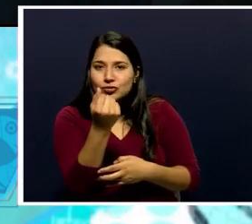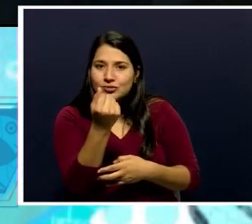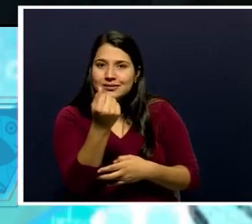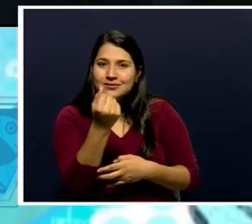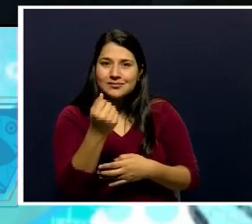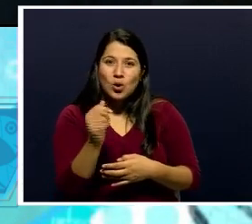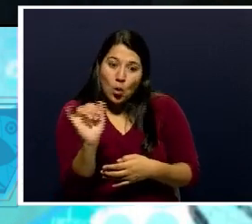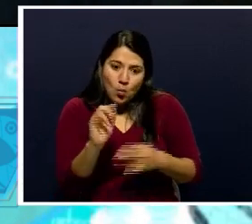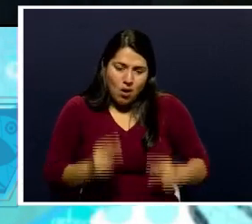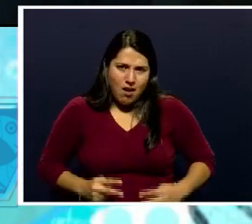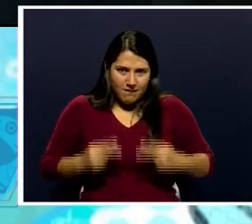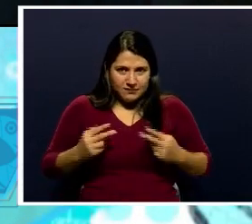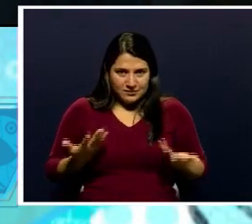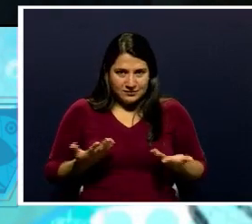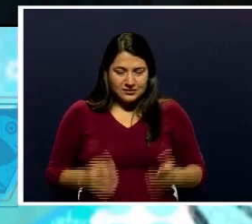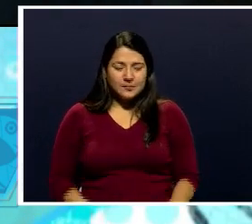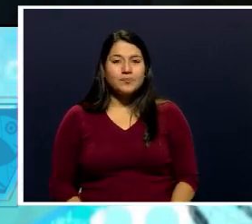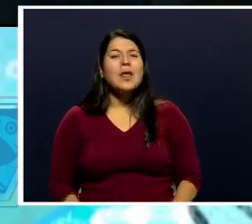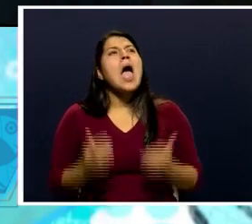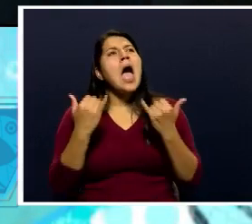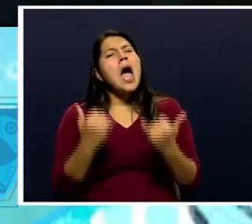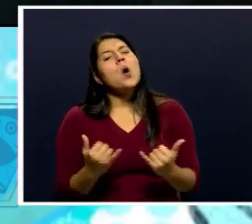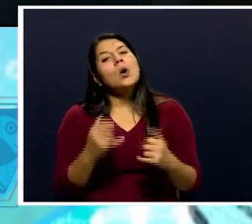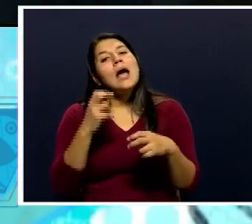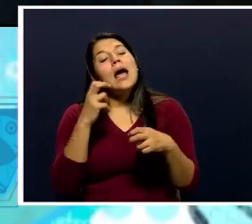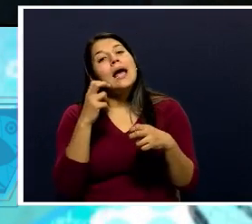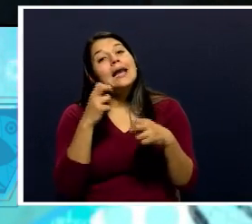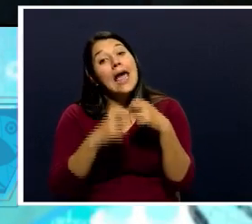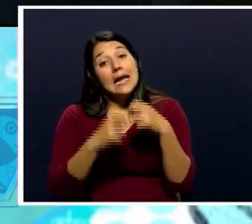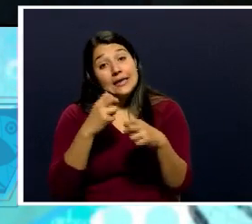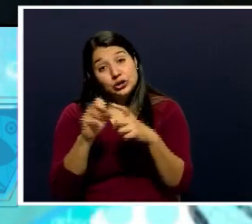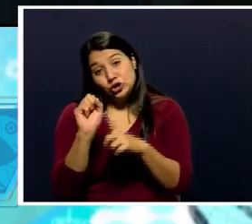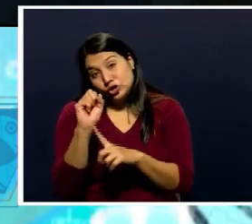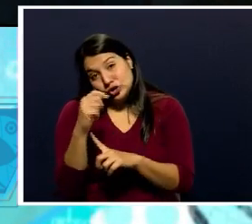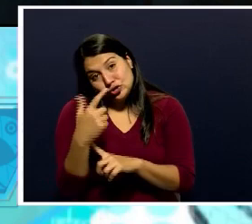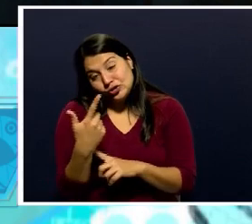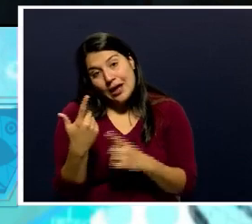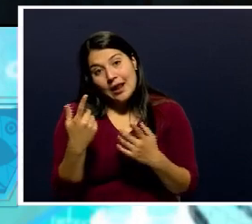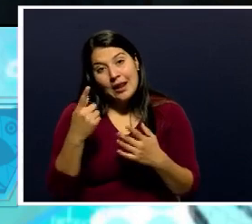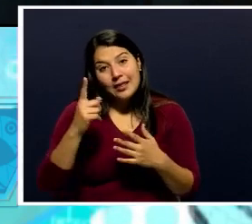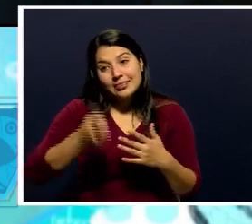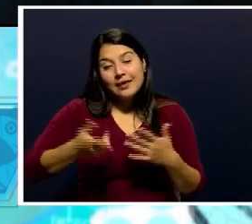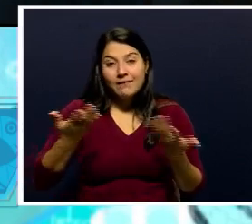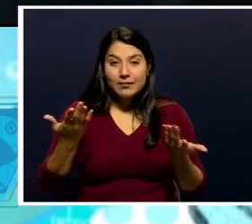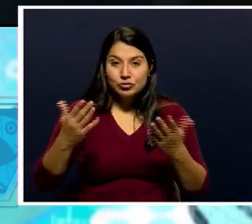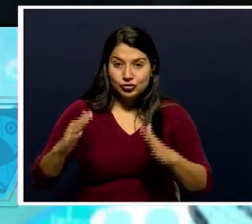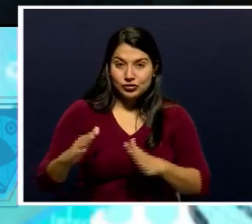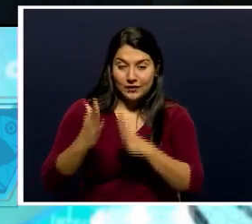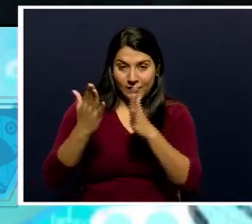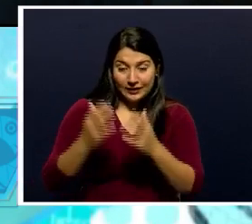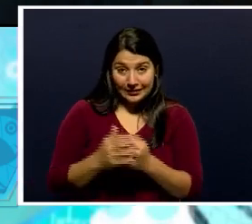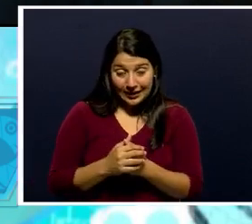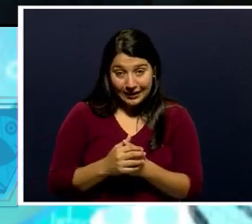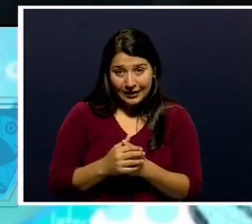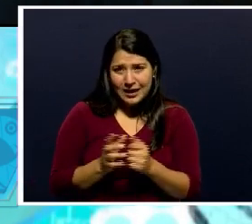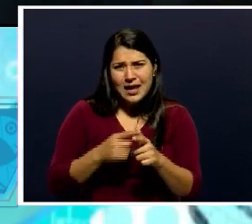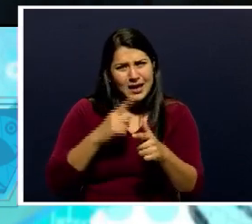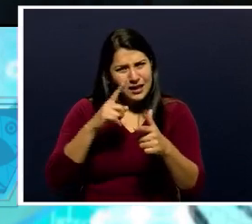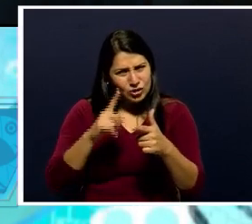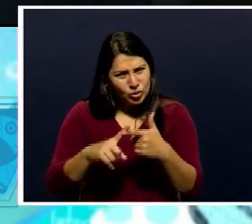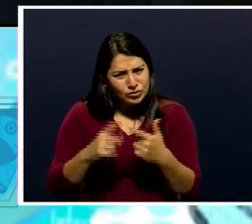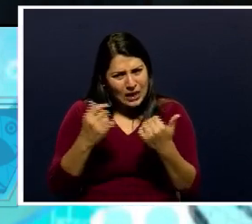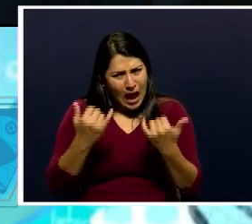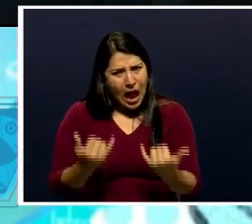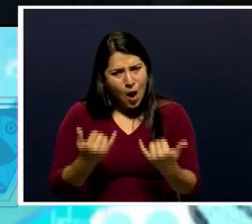social de alguna manera va a tener que pagarse, que solventarse. ¿Puede recargarse a todos